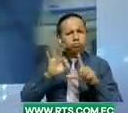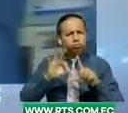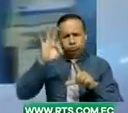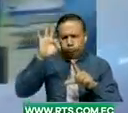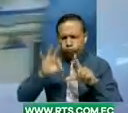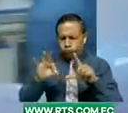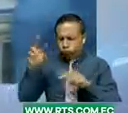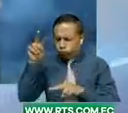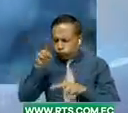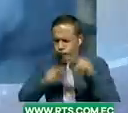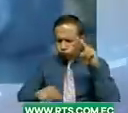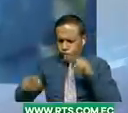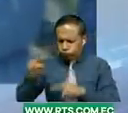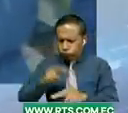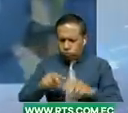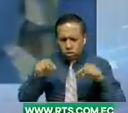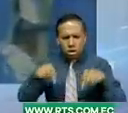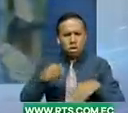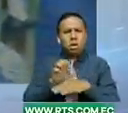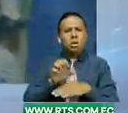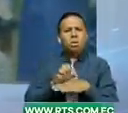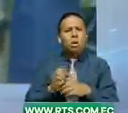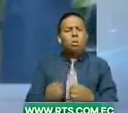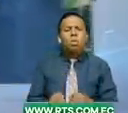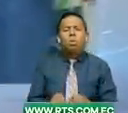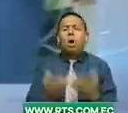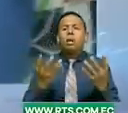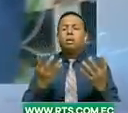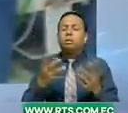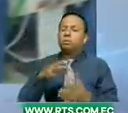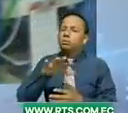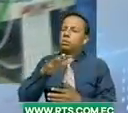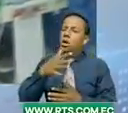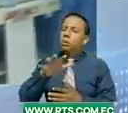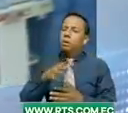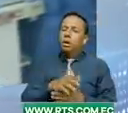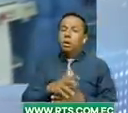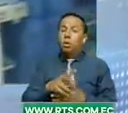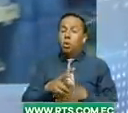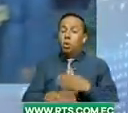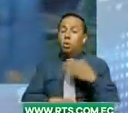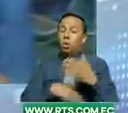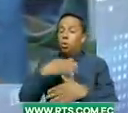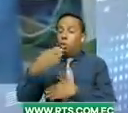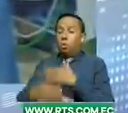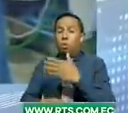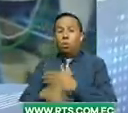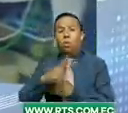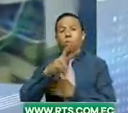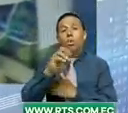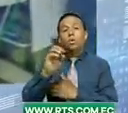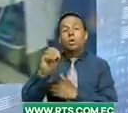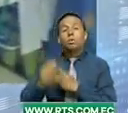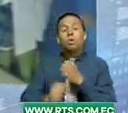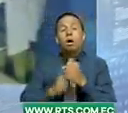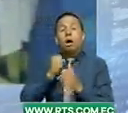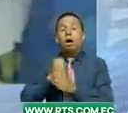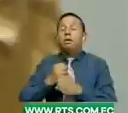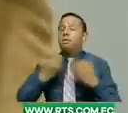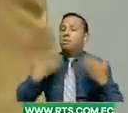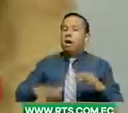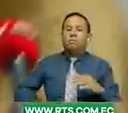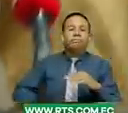número de nacimientos que tenemos nosotros en el Ecuador al año, tenemos para los próximos 200 años ya las estadísticas cubiertas con